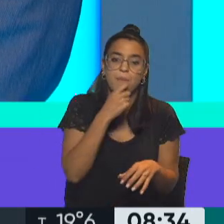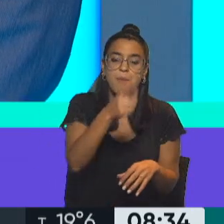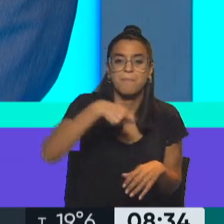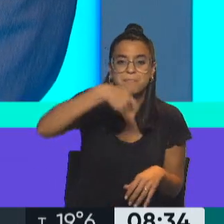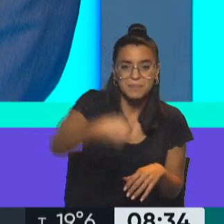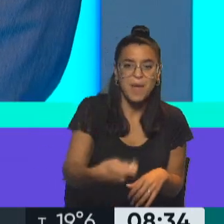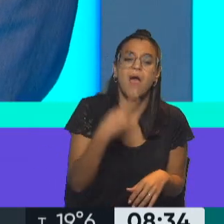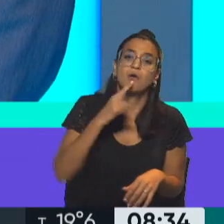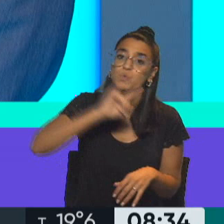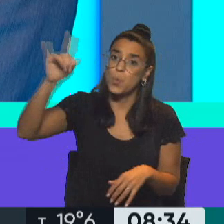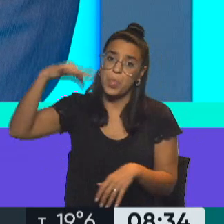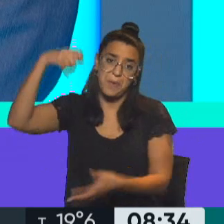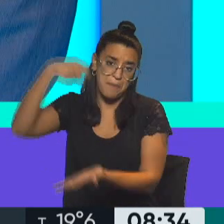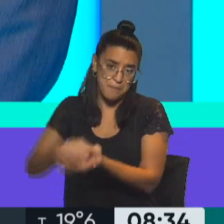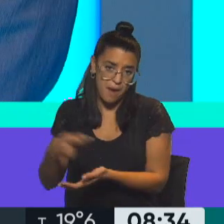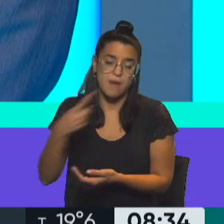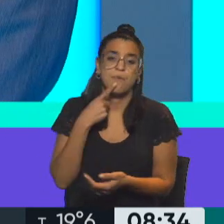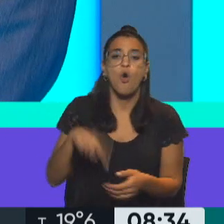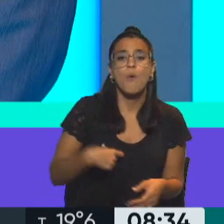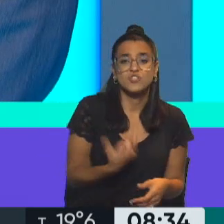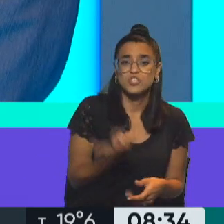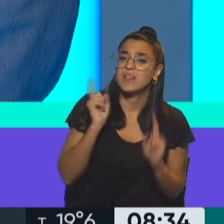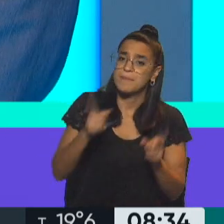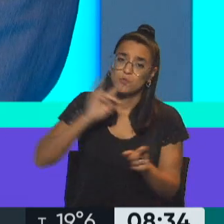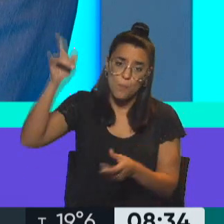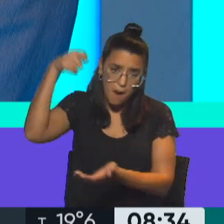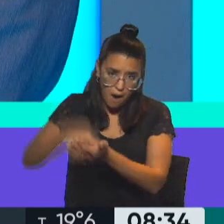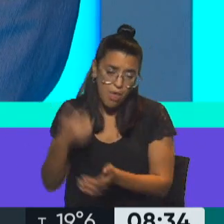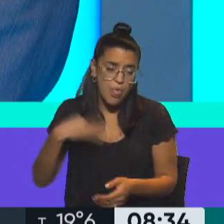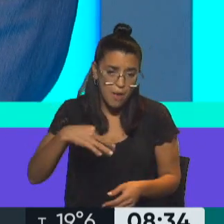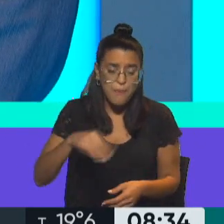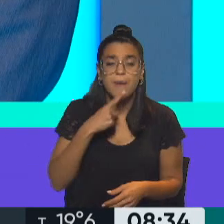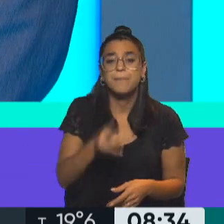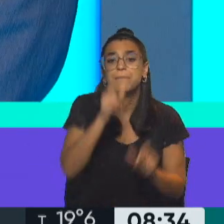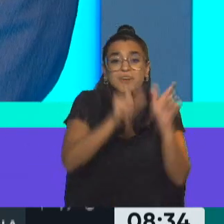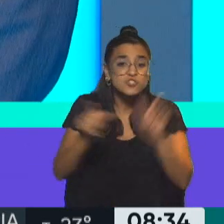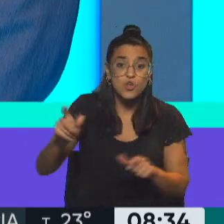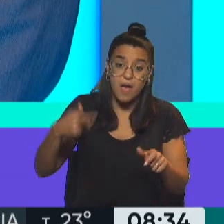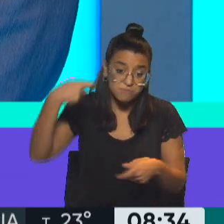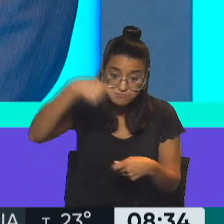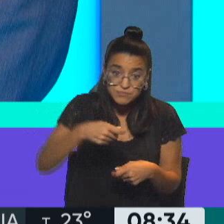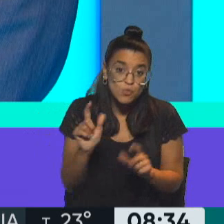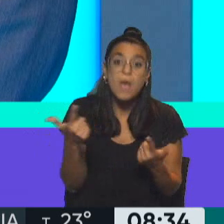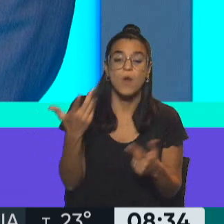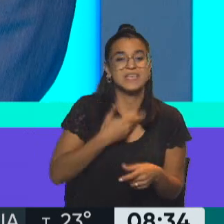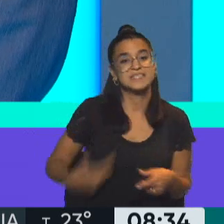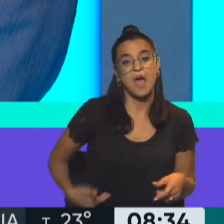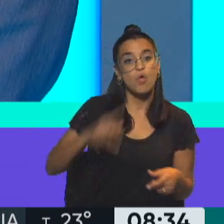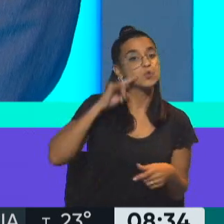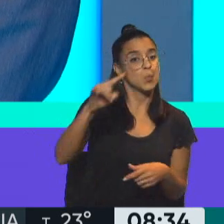prepaga es la prepaga quien debe proveer lo aquel que tiene una obra social es la obra social y aquellas personas que no tienen una cobertura es el estado nacional